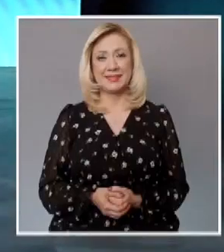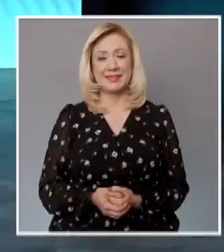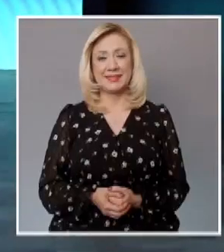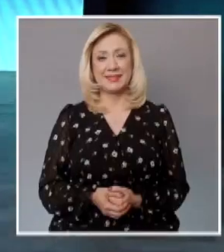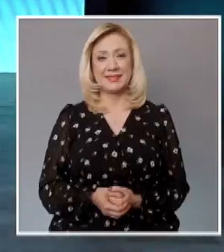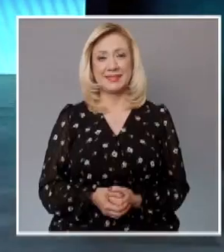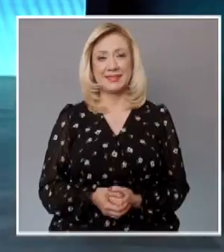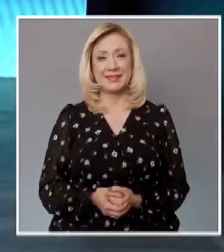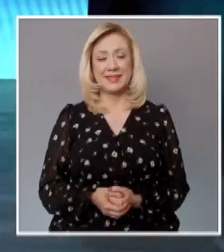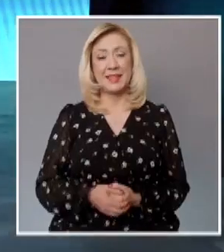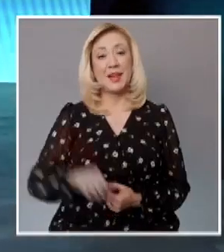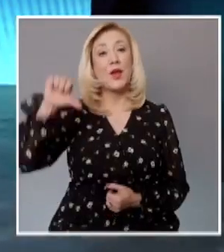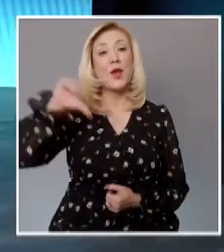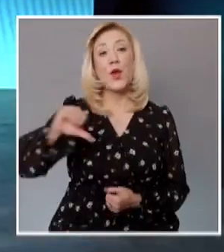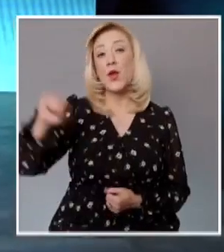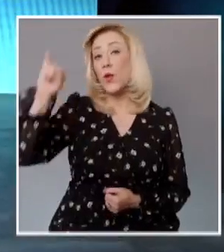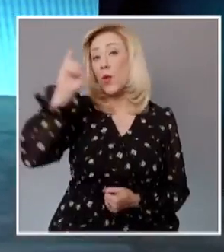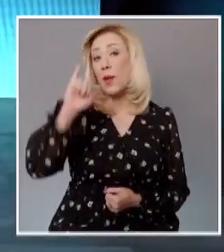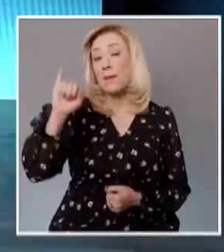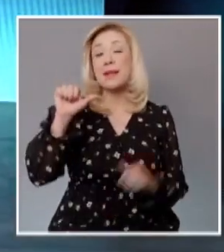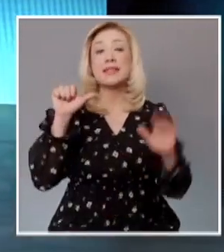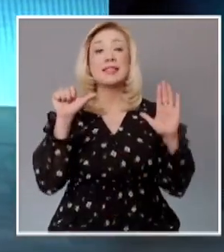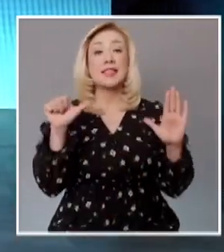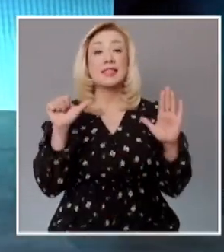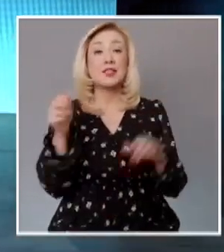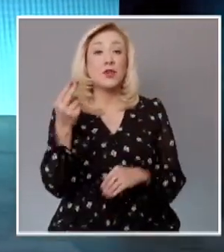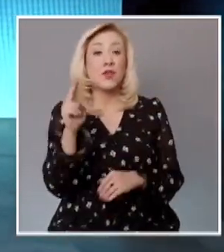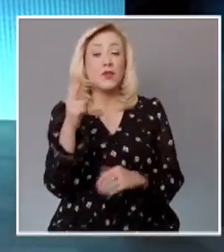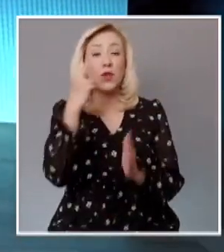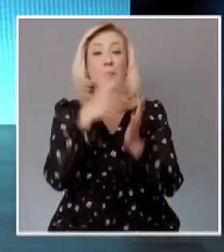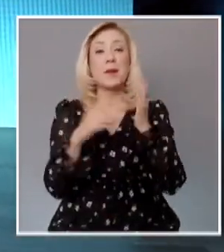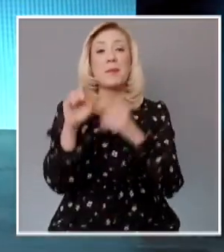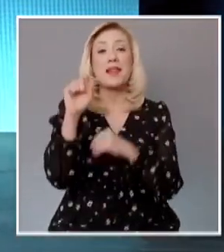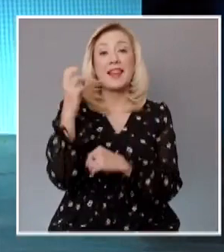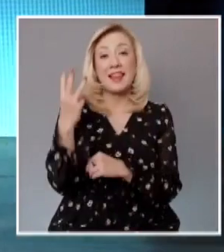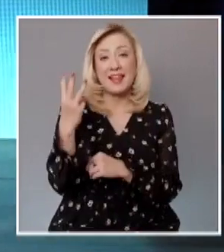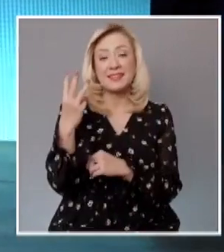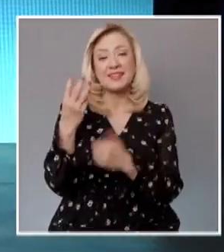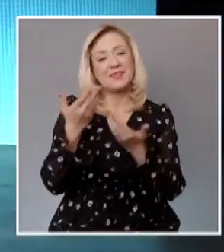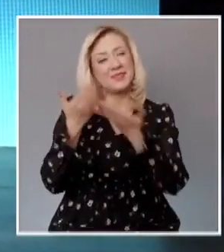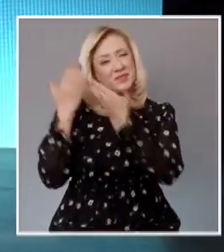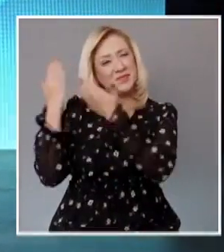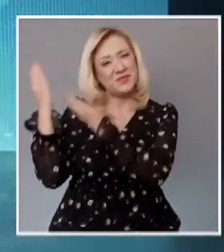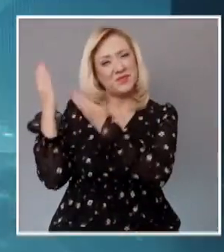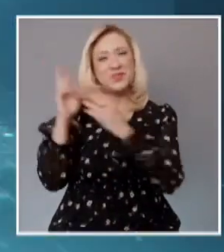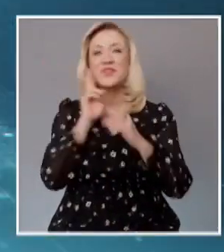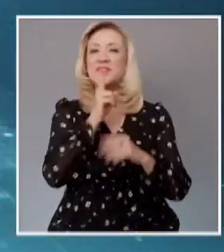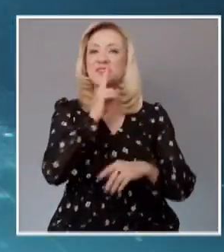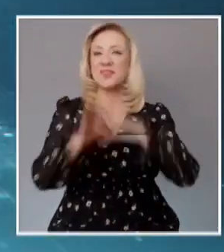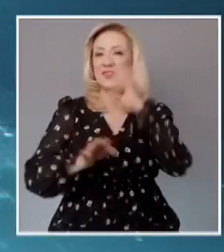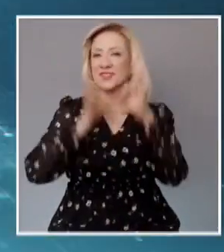Hoy es jueves 16 de noviembre de 2023 y estas son las noticias.